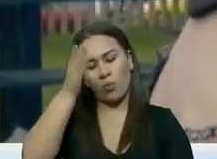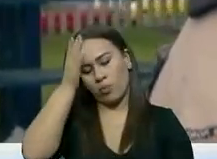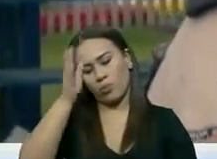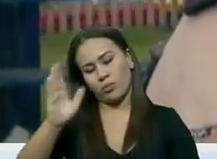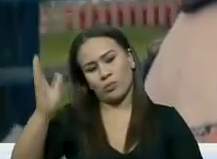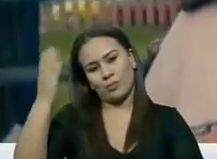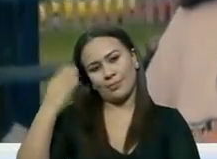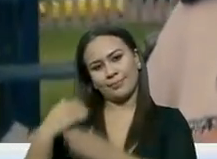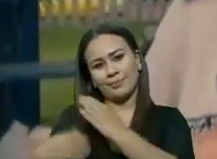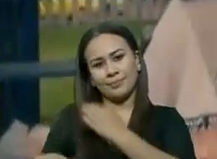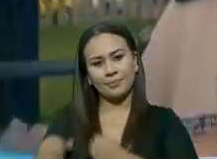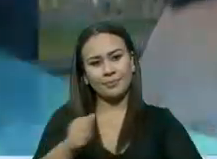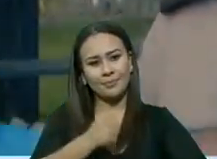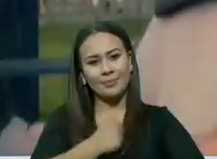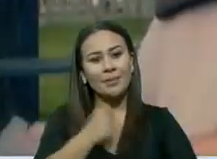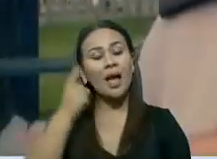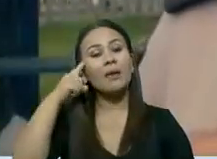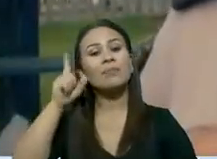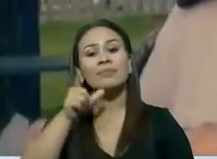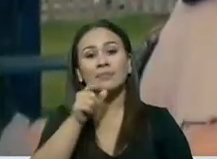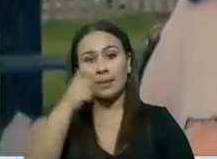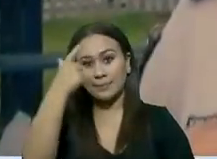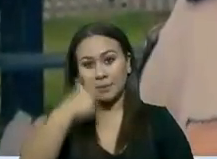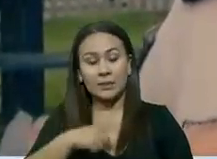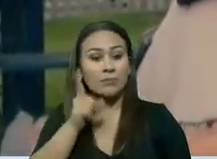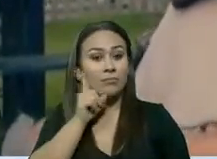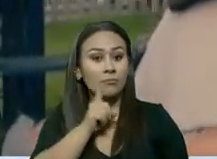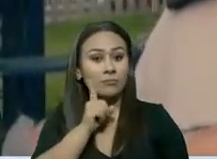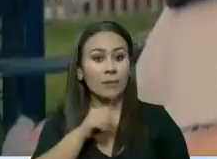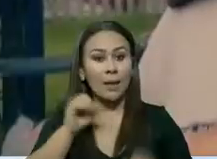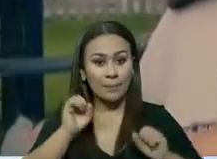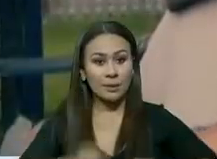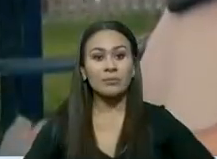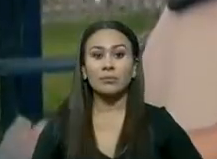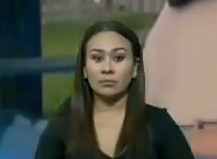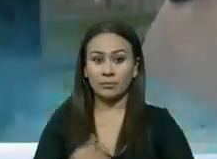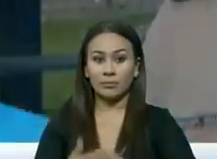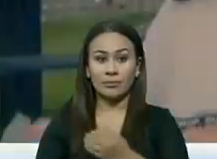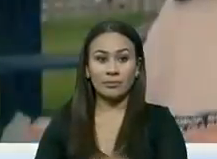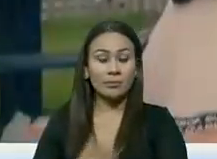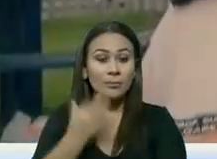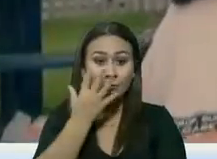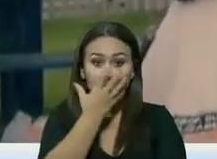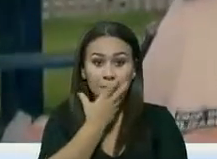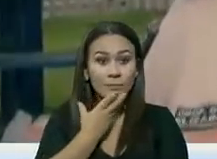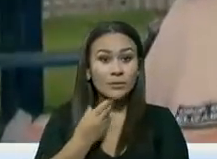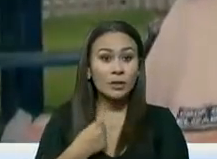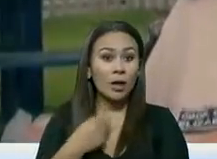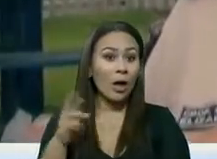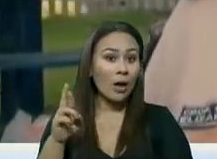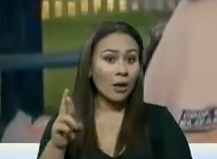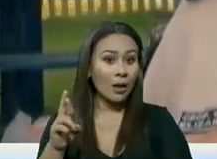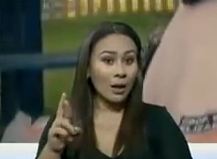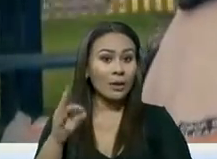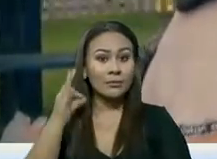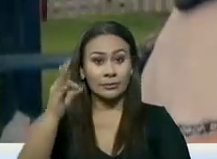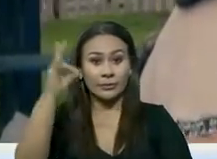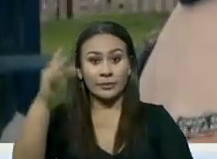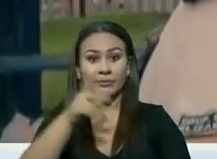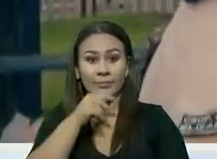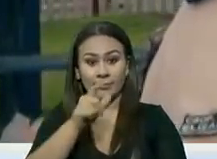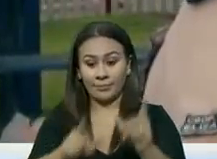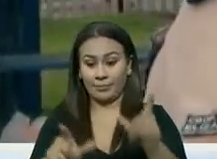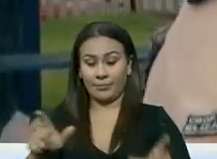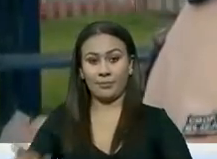esta identidad de nosotros los afroesmeraldeños, de los afroecuatorianos, que es muy lindo, ¿no? Y que esperemos que en un futuro los compañeros que